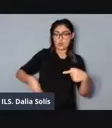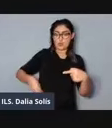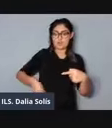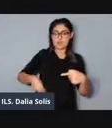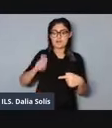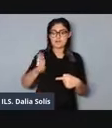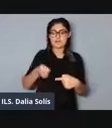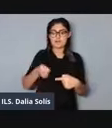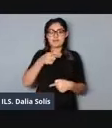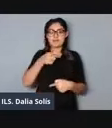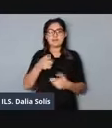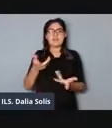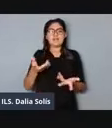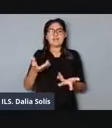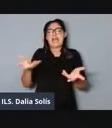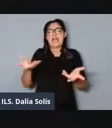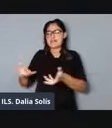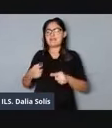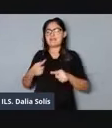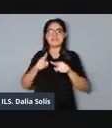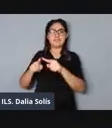voy a terminar con el tema de